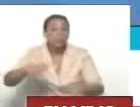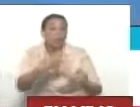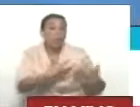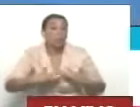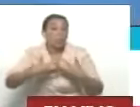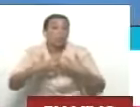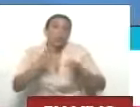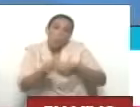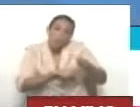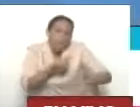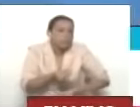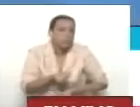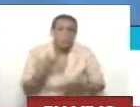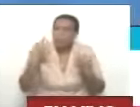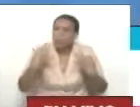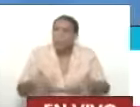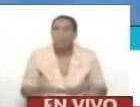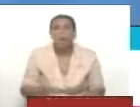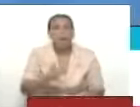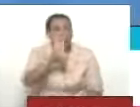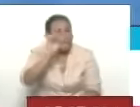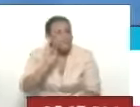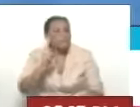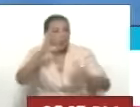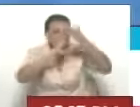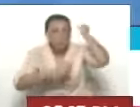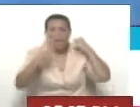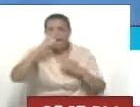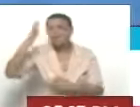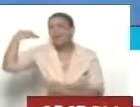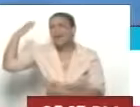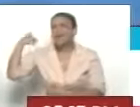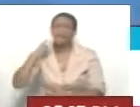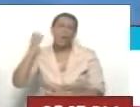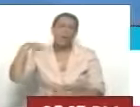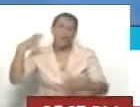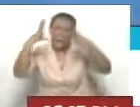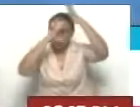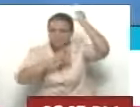mundo internacional. Eso lo aprendí yo como canciller, pues.